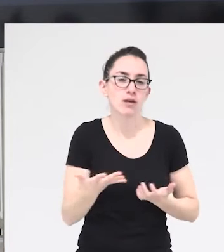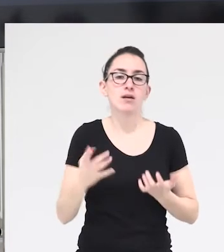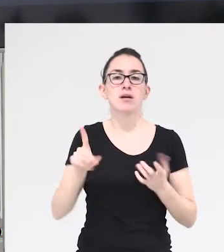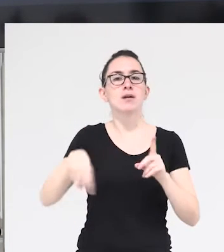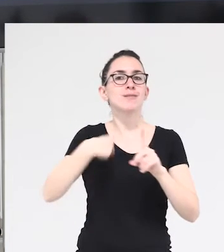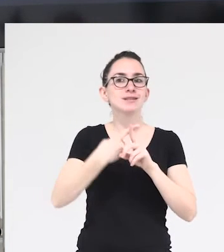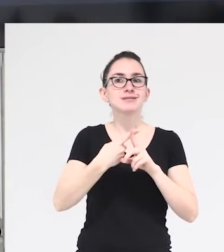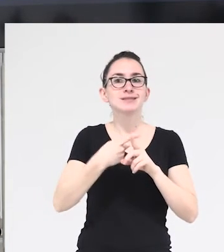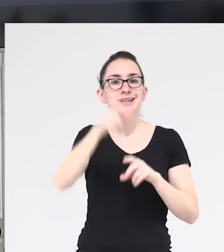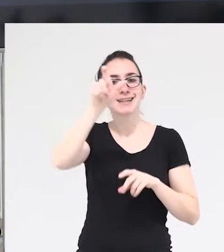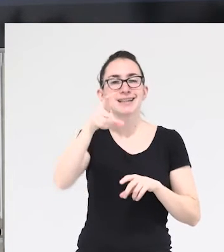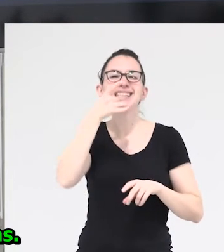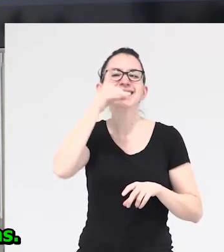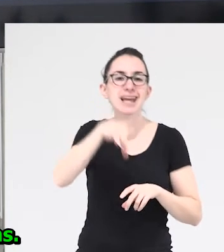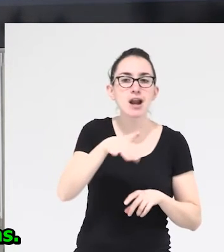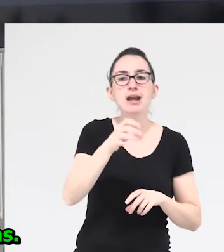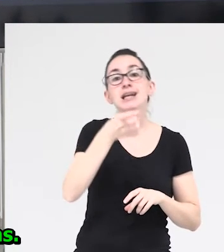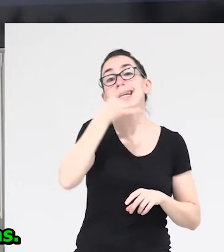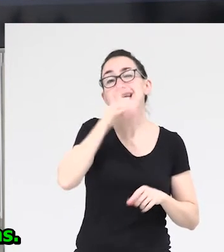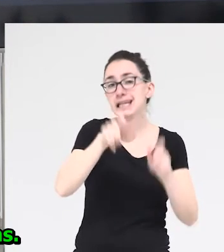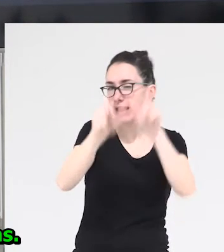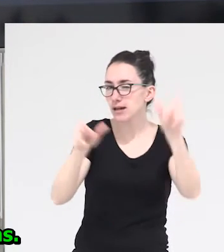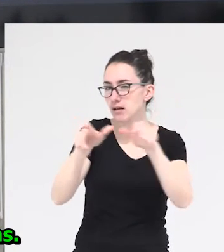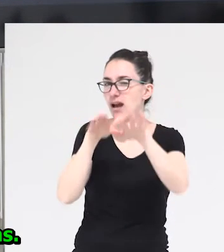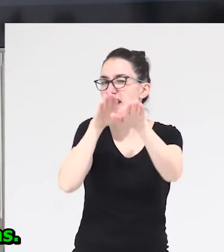¿Y a favor de quién, ¿no? ¿Y de quiénes? O sea,